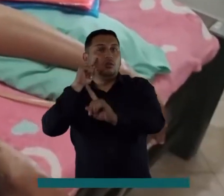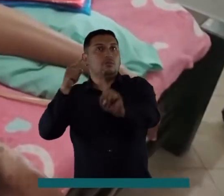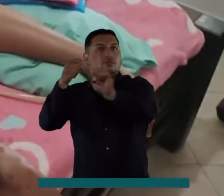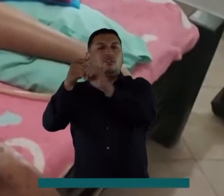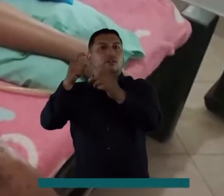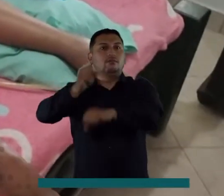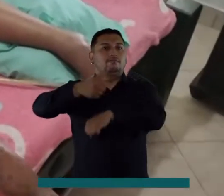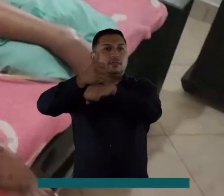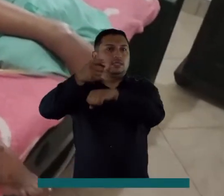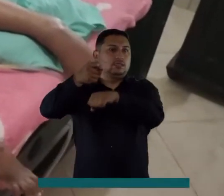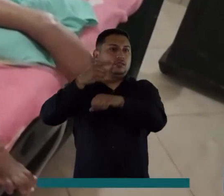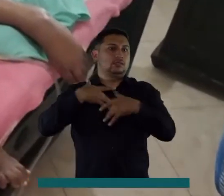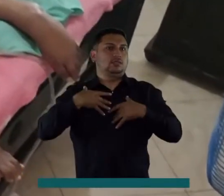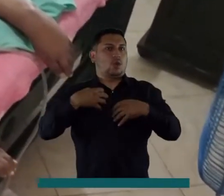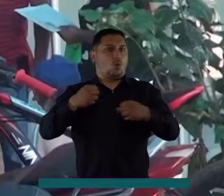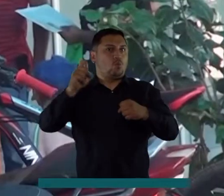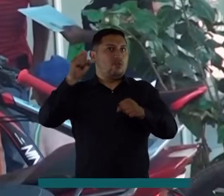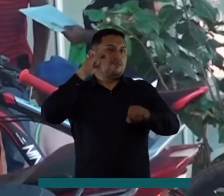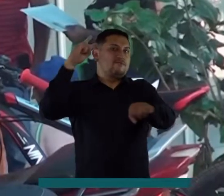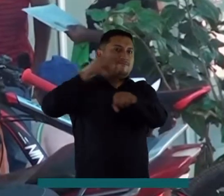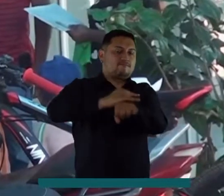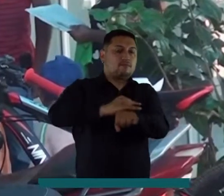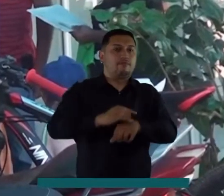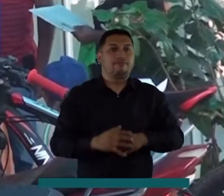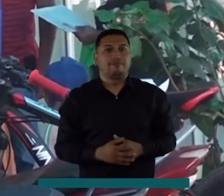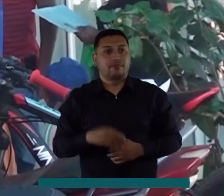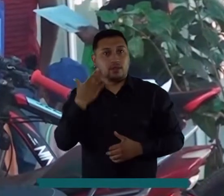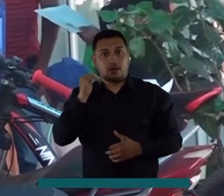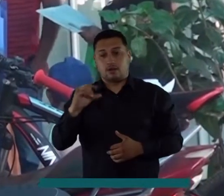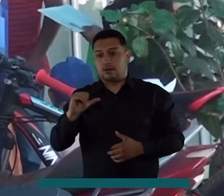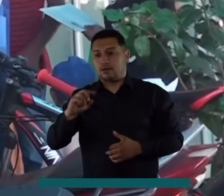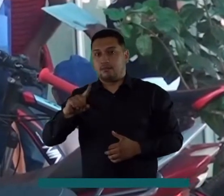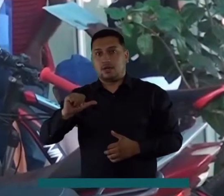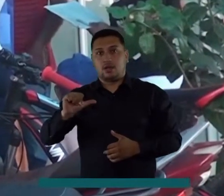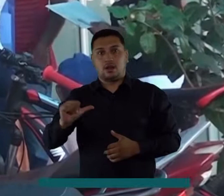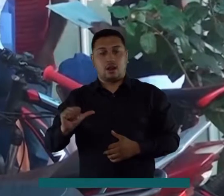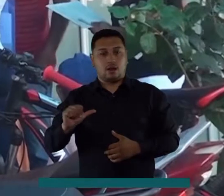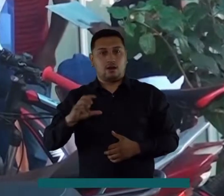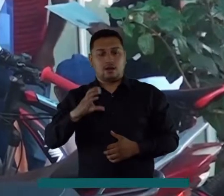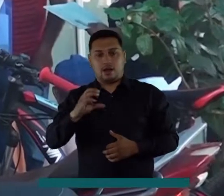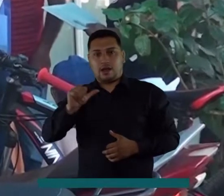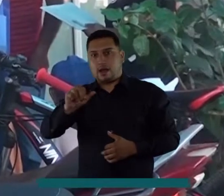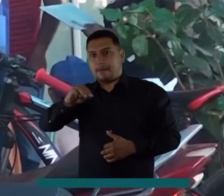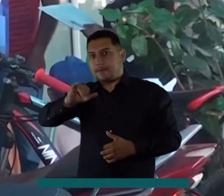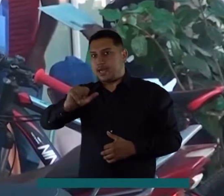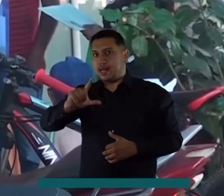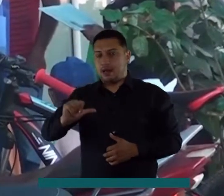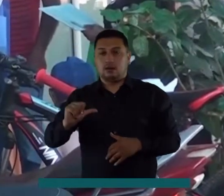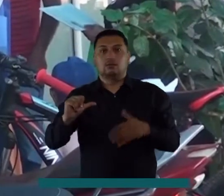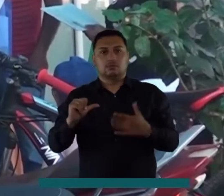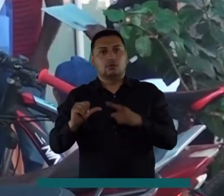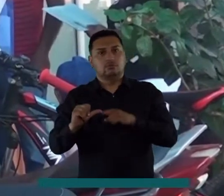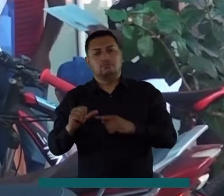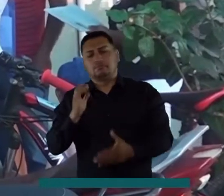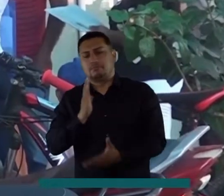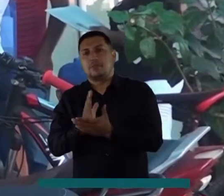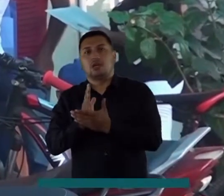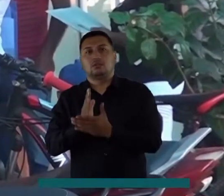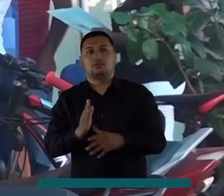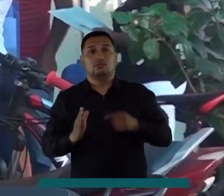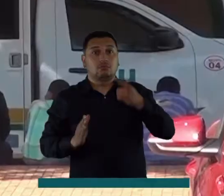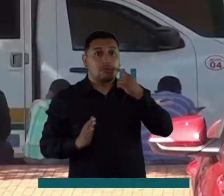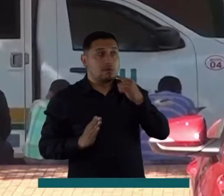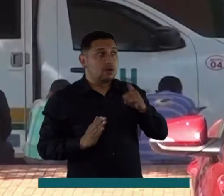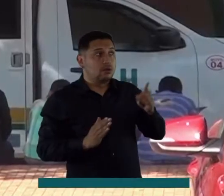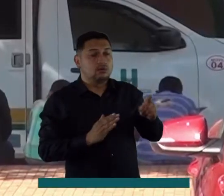un accidente de tránsito en Puerto Carreño hace 2 años, que la dejó discapacitada. Su padre lleva 4 meses gestionando ante la EPS una